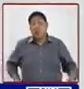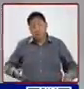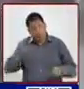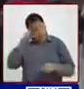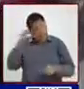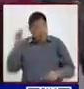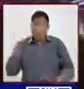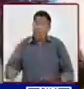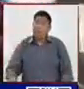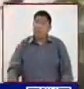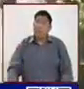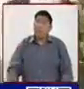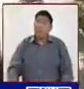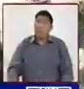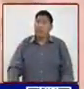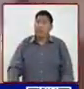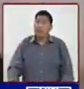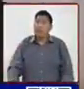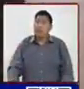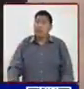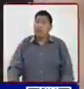Catacora.